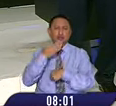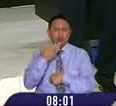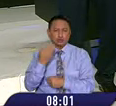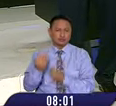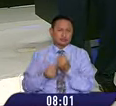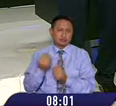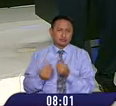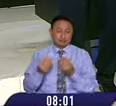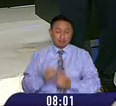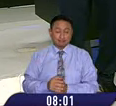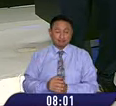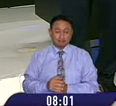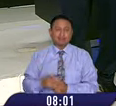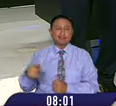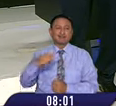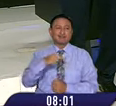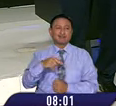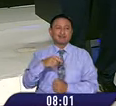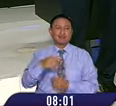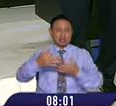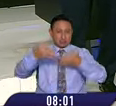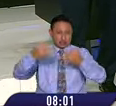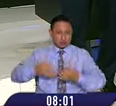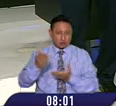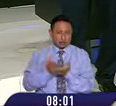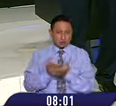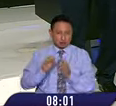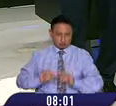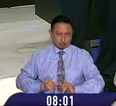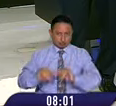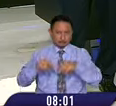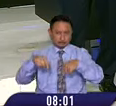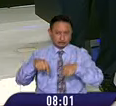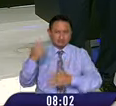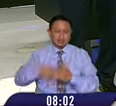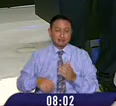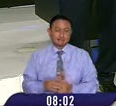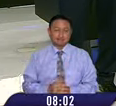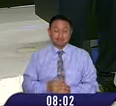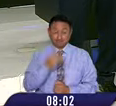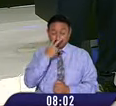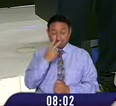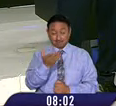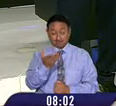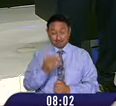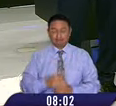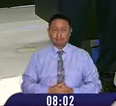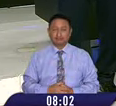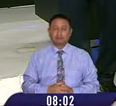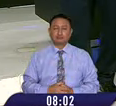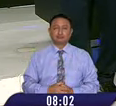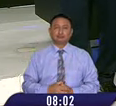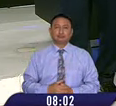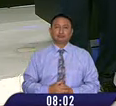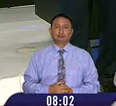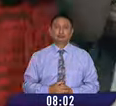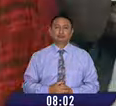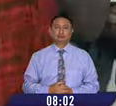transporte. ¿Qué medidas tomará para garantizar su continuidad? Bueno, vamos a contarle. Veamos.